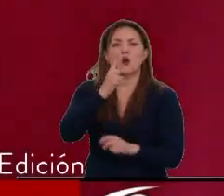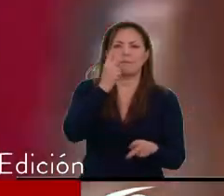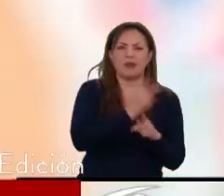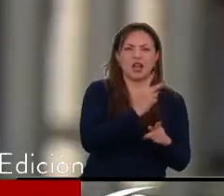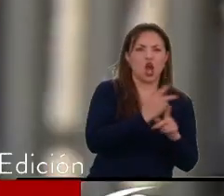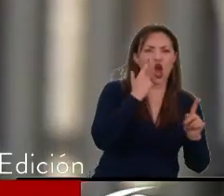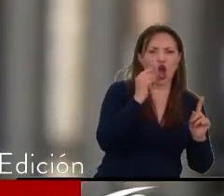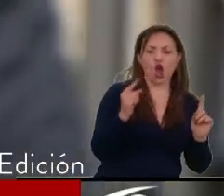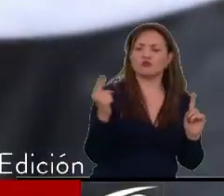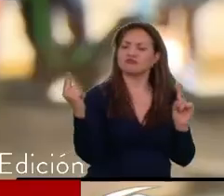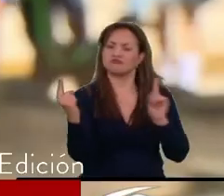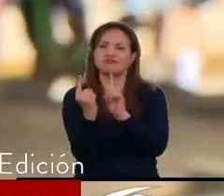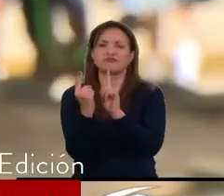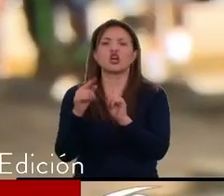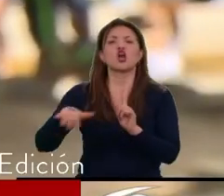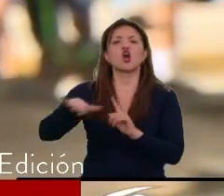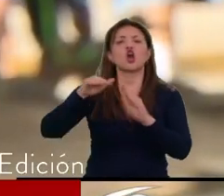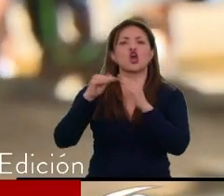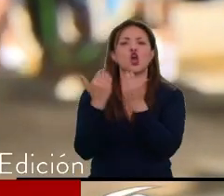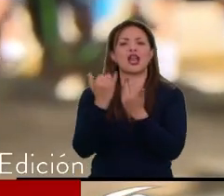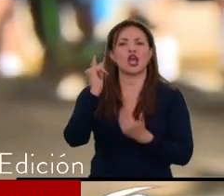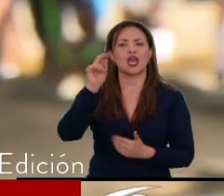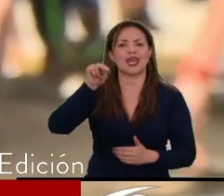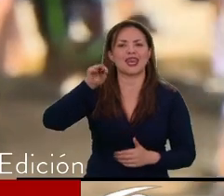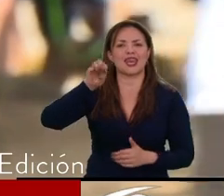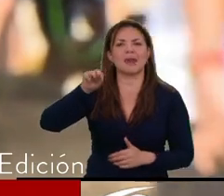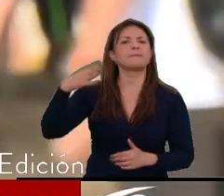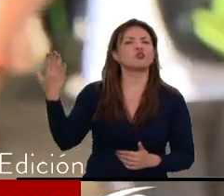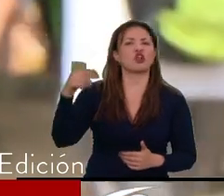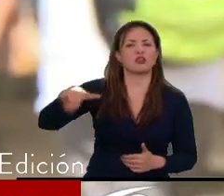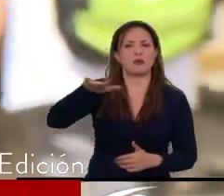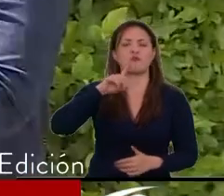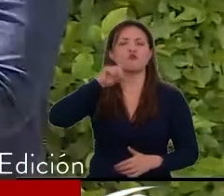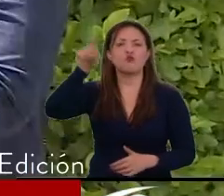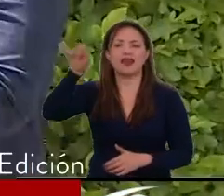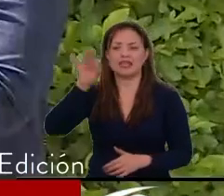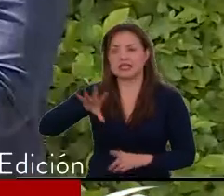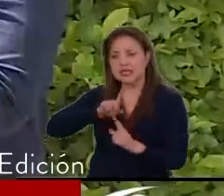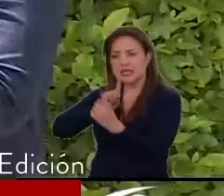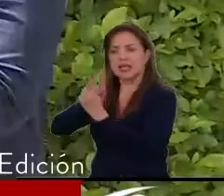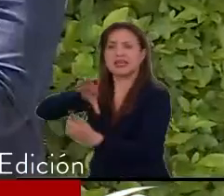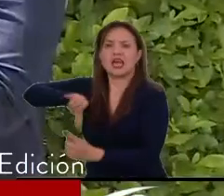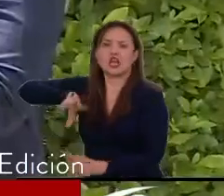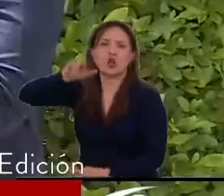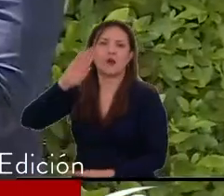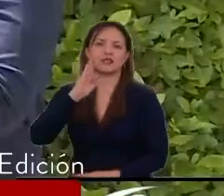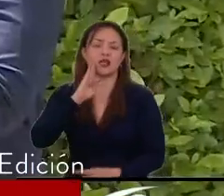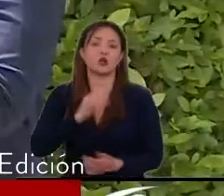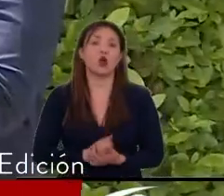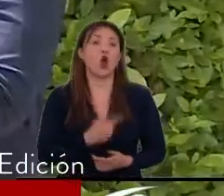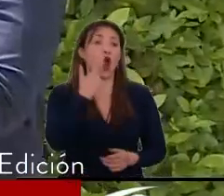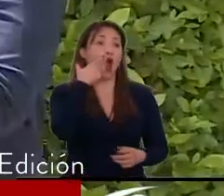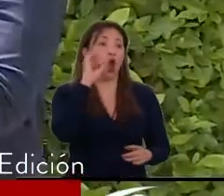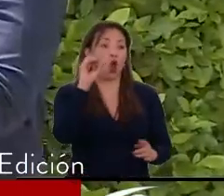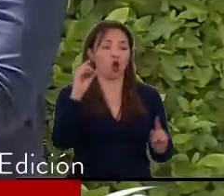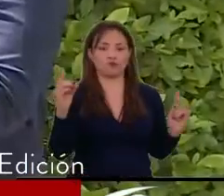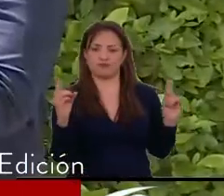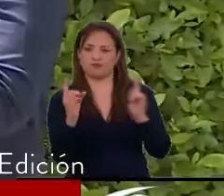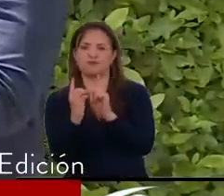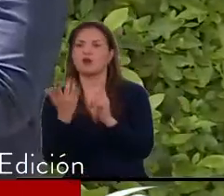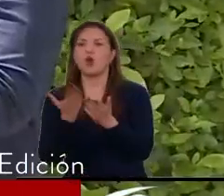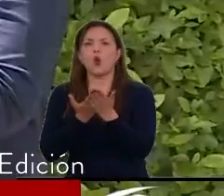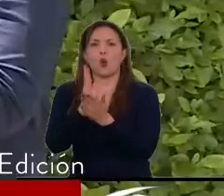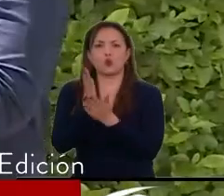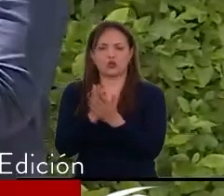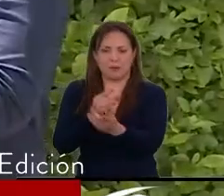del colegio INEM de Bucaramanga para robarle su celular. El sujeto se le acercó con un cuchillo muy grande y